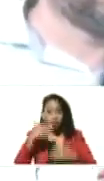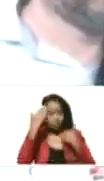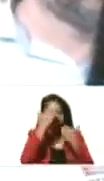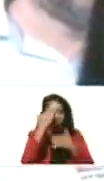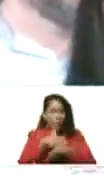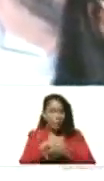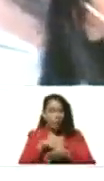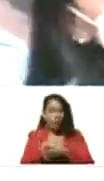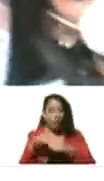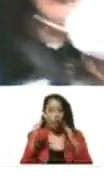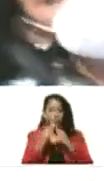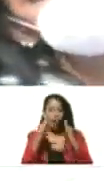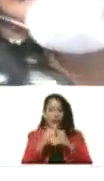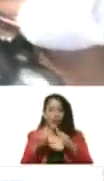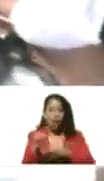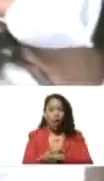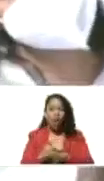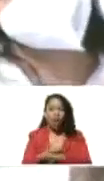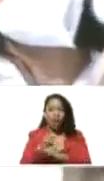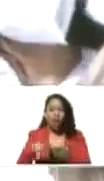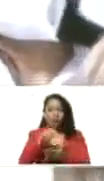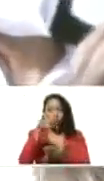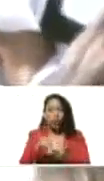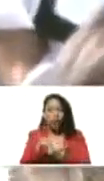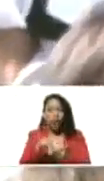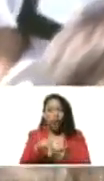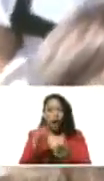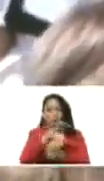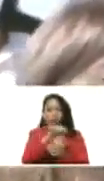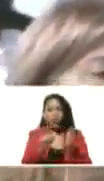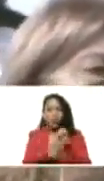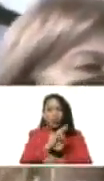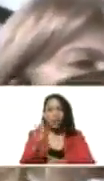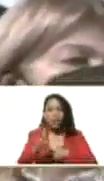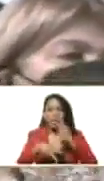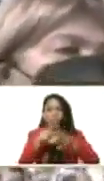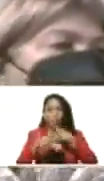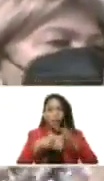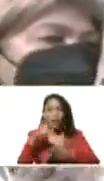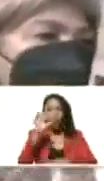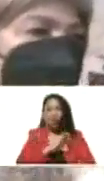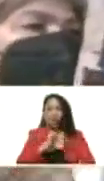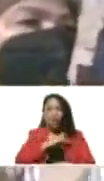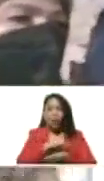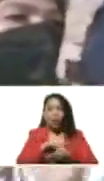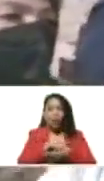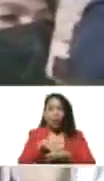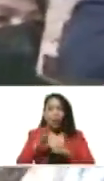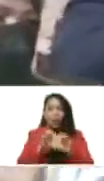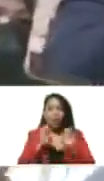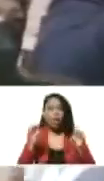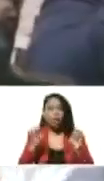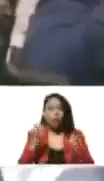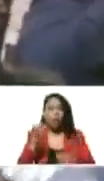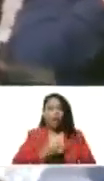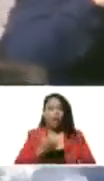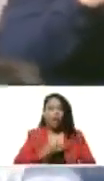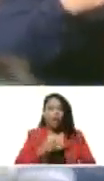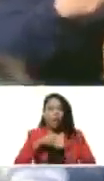Ministerio de Vivienda, al Gobierno Nacional, a la Vicepresidencia de Política Social, al Ministerio de Educación, a la